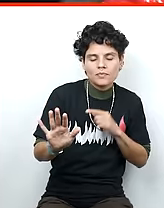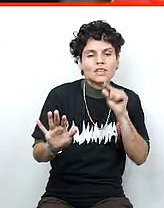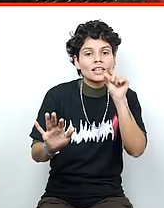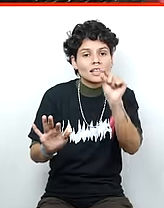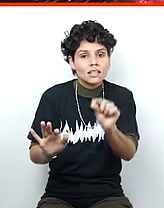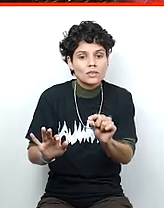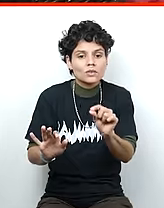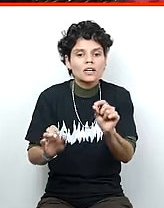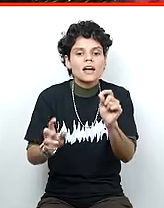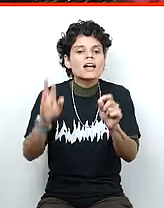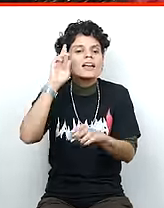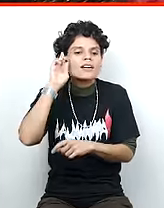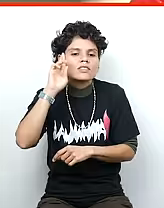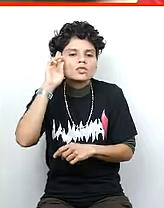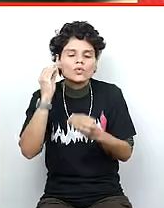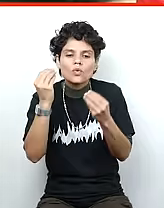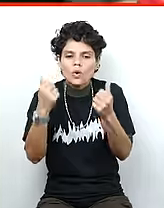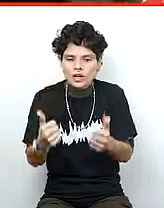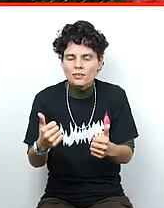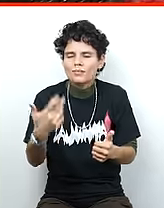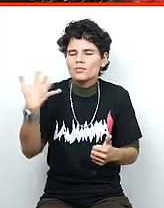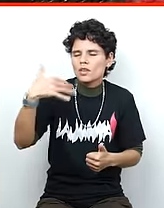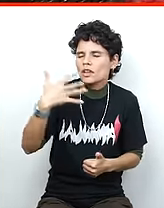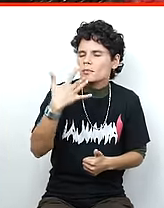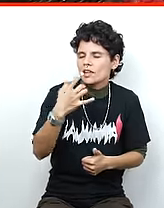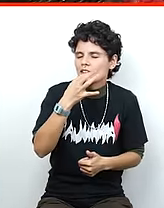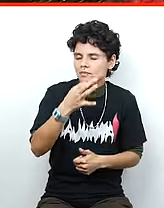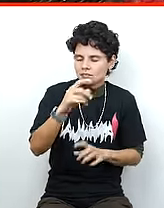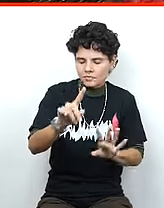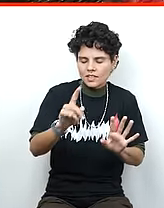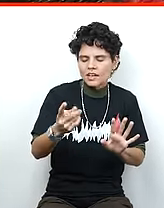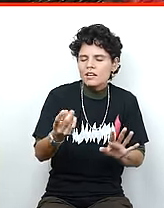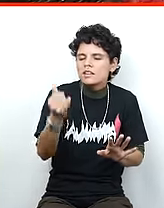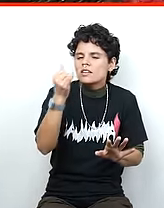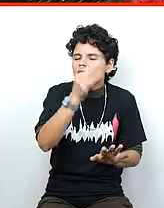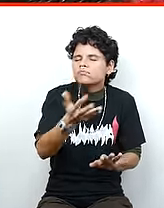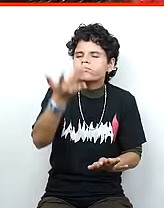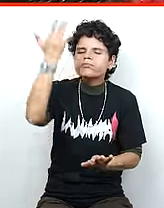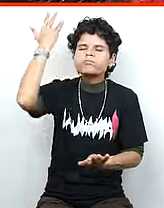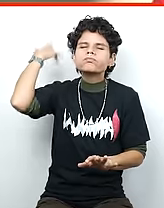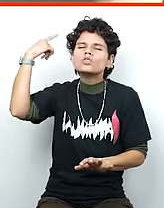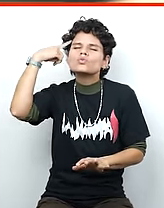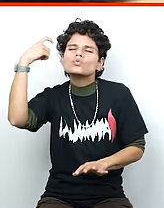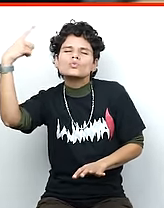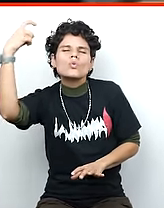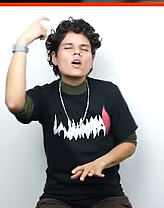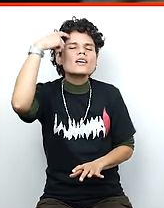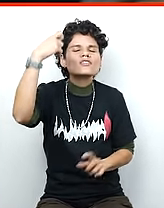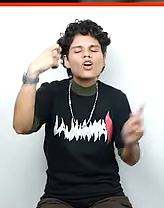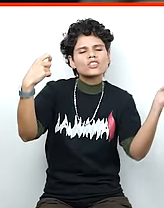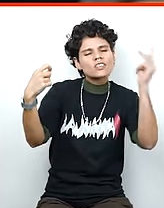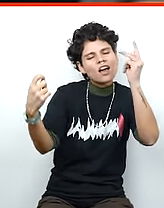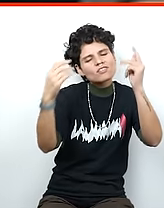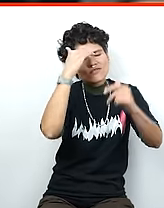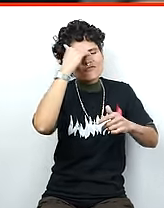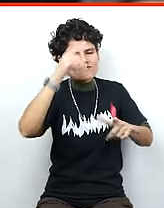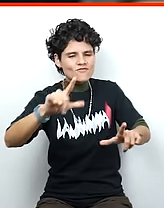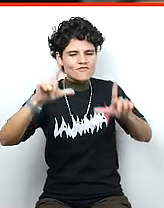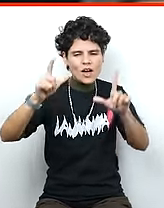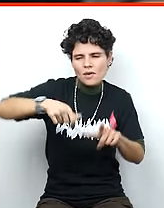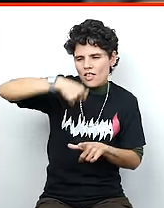hay una reflexión súper buena. Ajá. Importante saber por qué. Hace tiempo que soñaba todo lo que estoy viviendo. Sexo, fama,